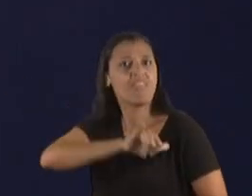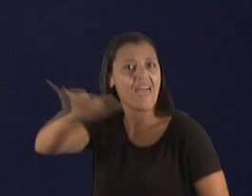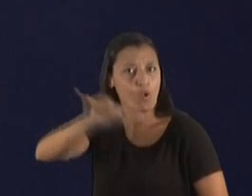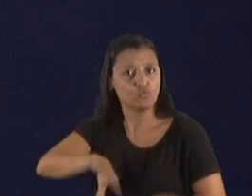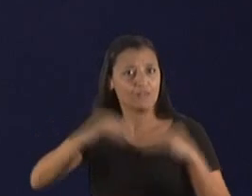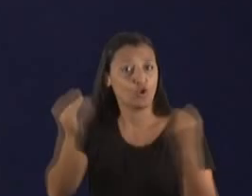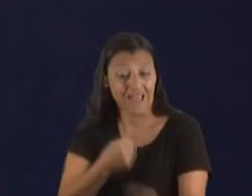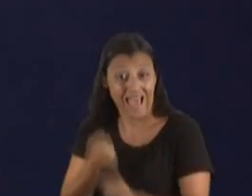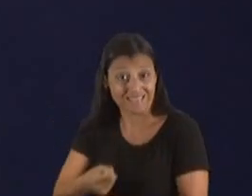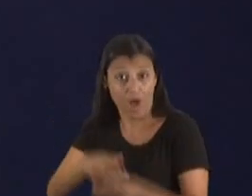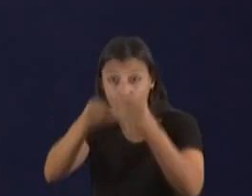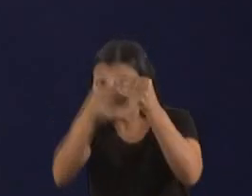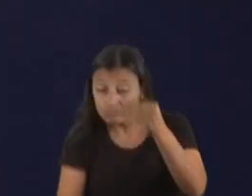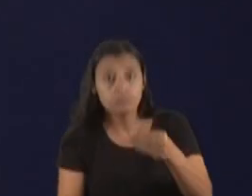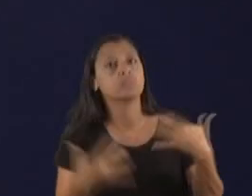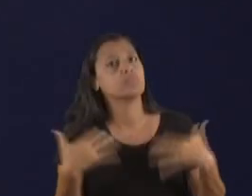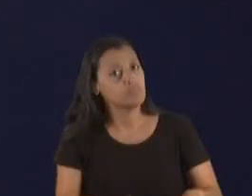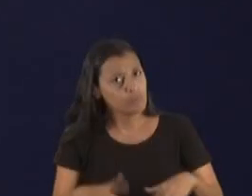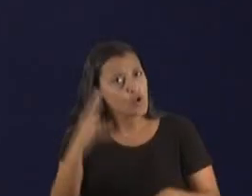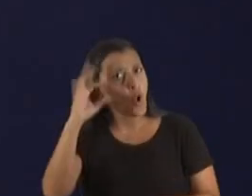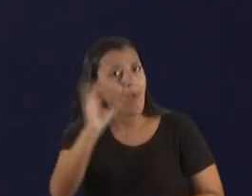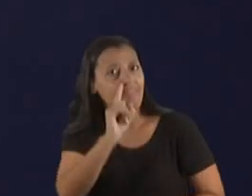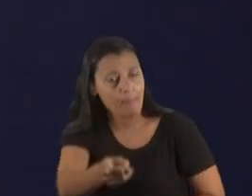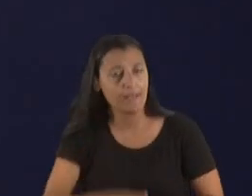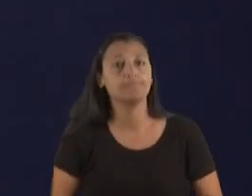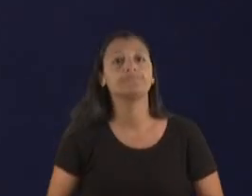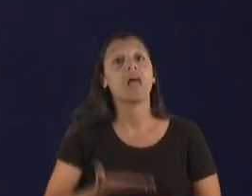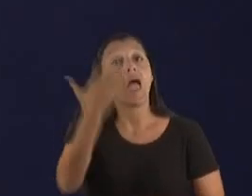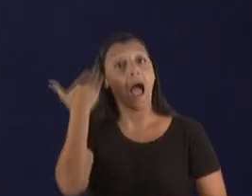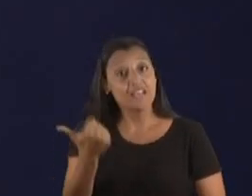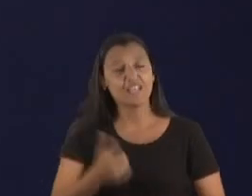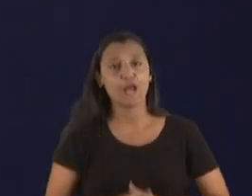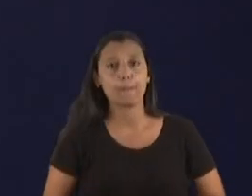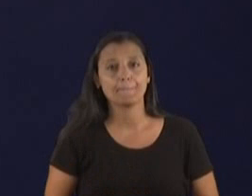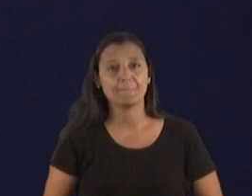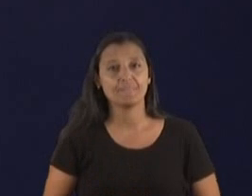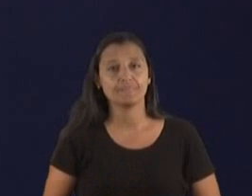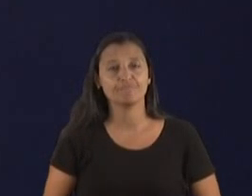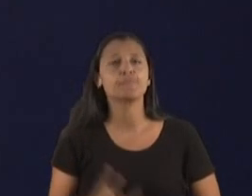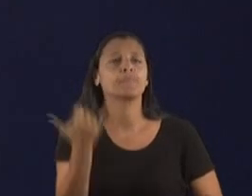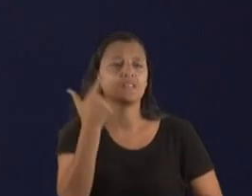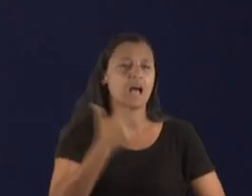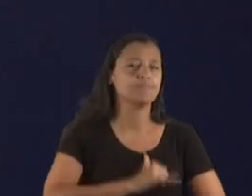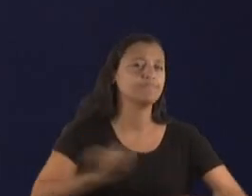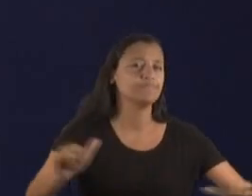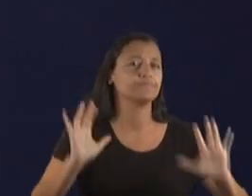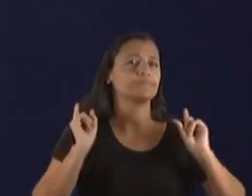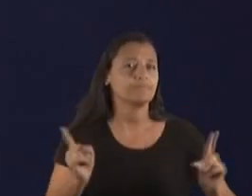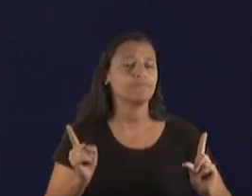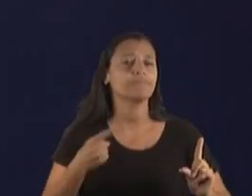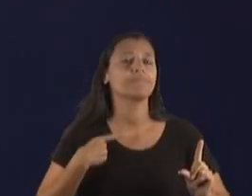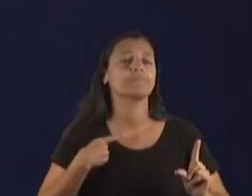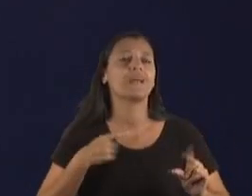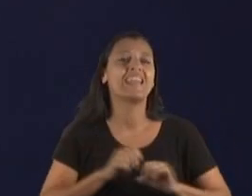desde que existe la línea. Bueno, ayer creo que yo lo comuniqué en mis redes